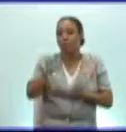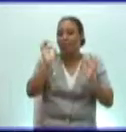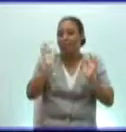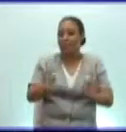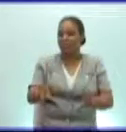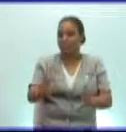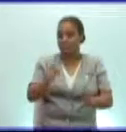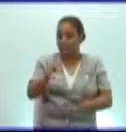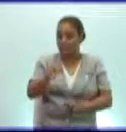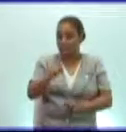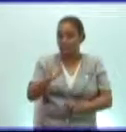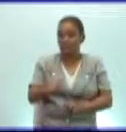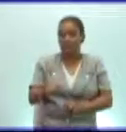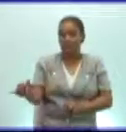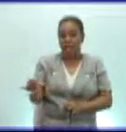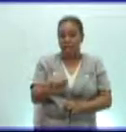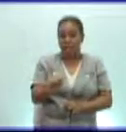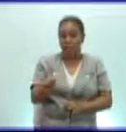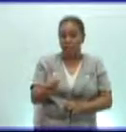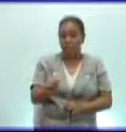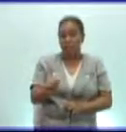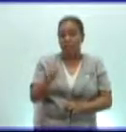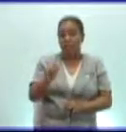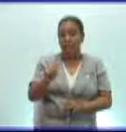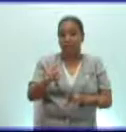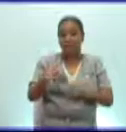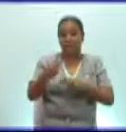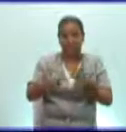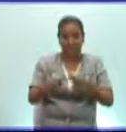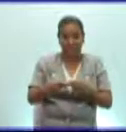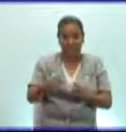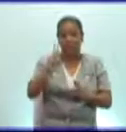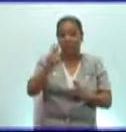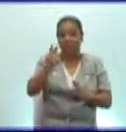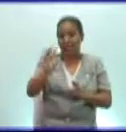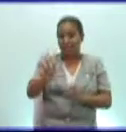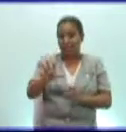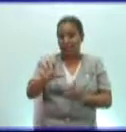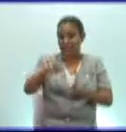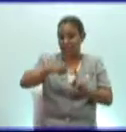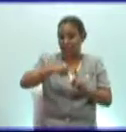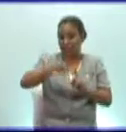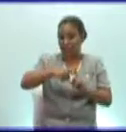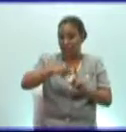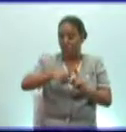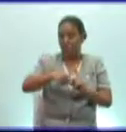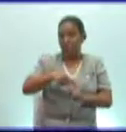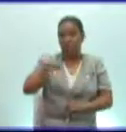repito, es a 25 grados Celsius. Bajo esas condiciones de temperatura, ese es el valor.